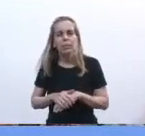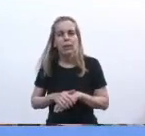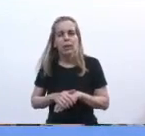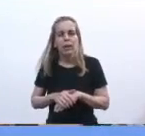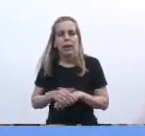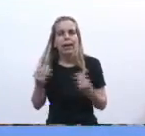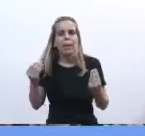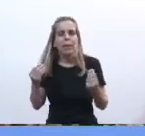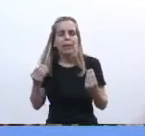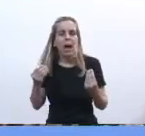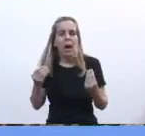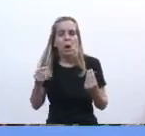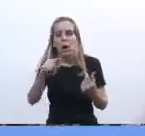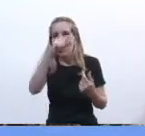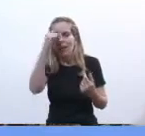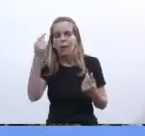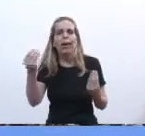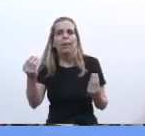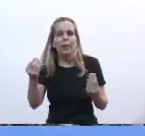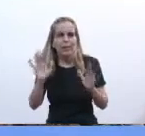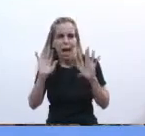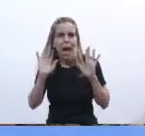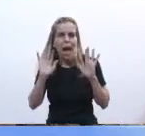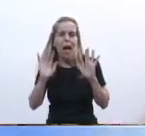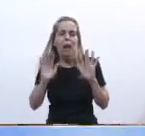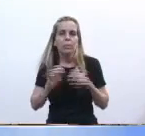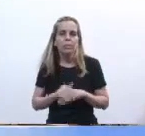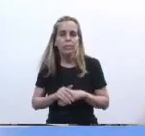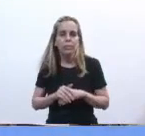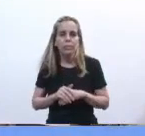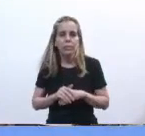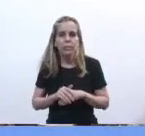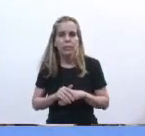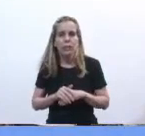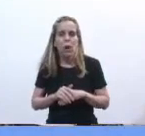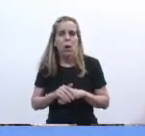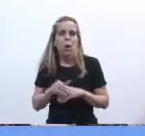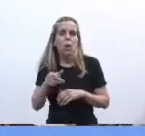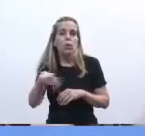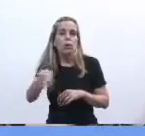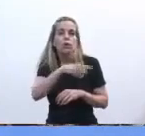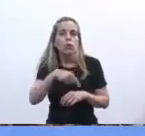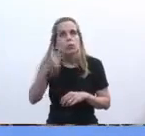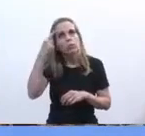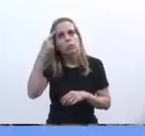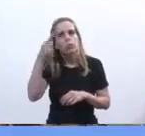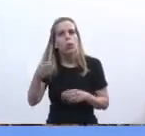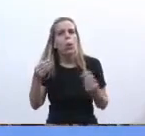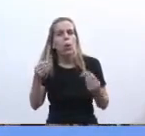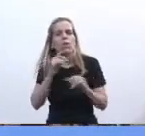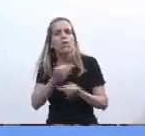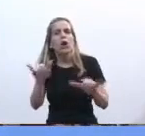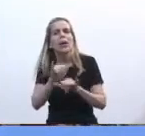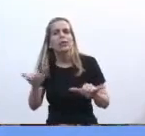el estado que vimos llegar construimos las versiones de información de cómo